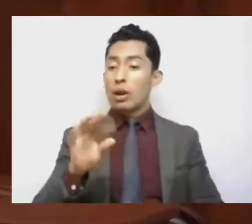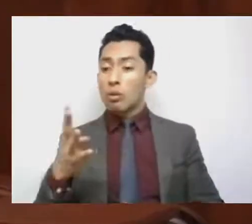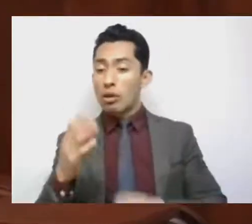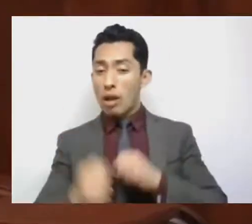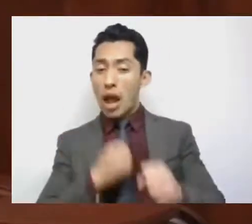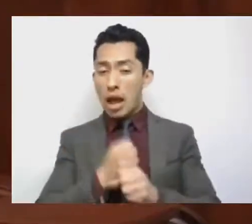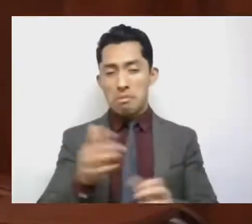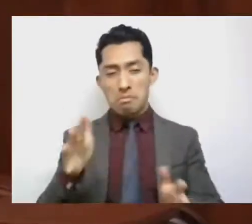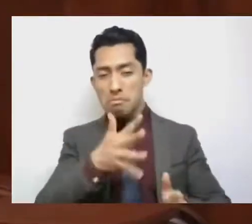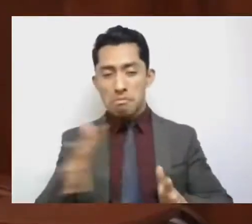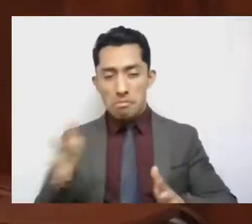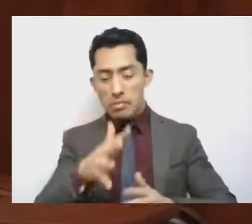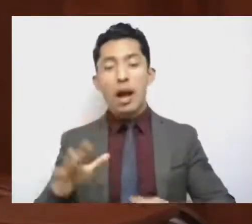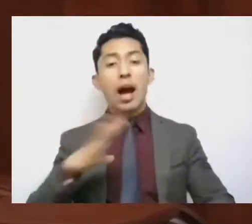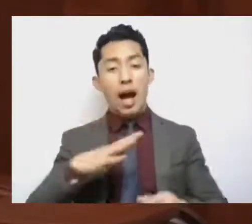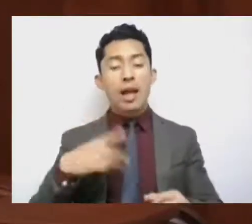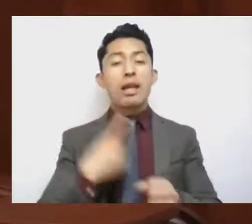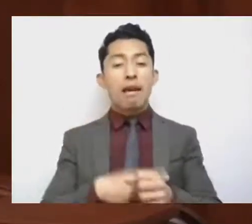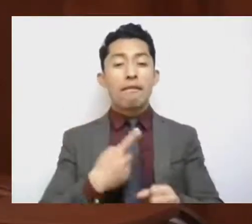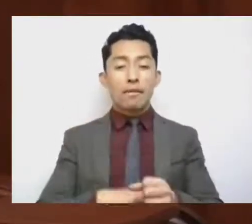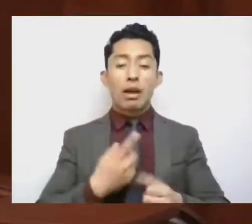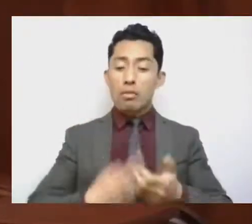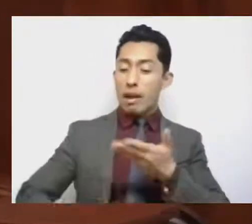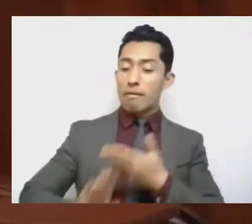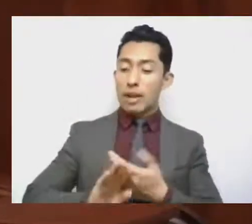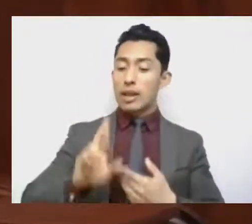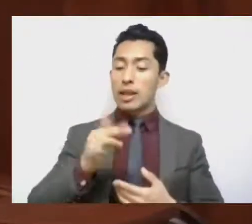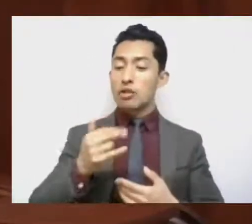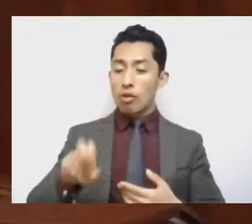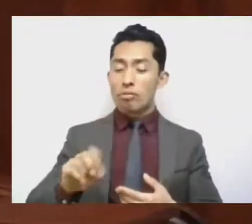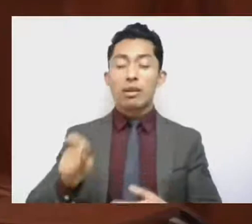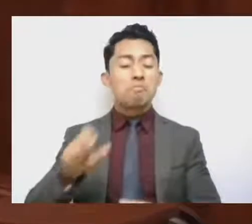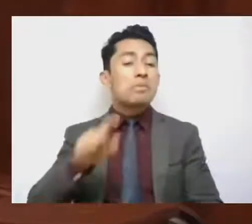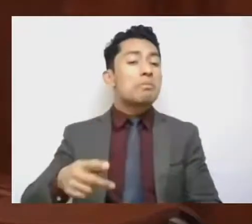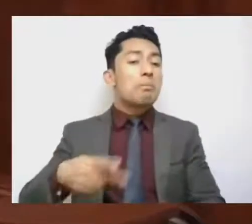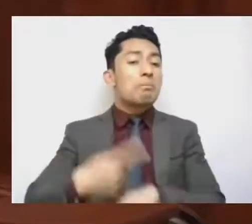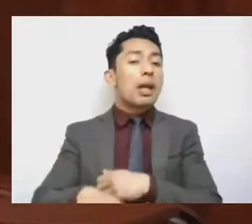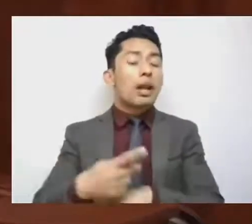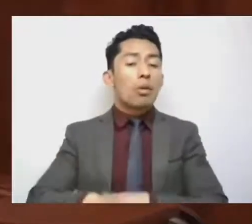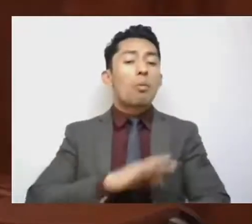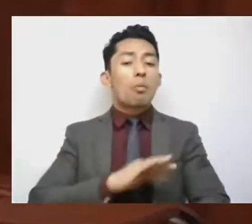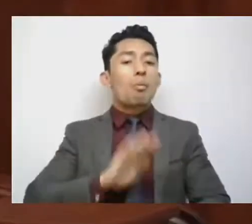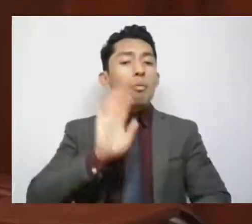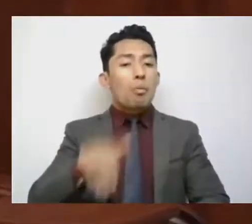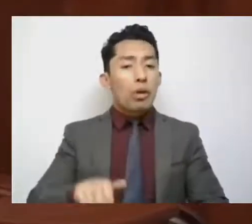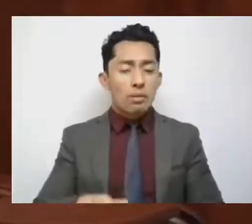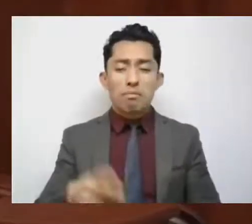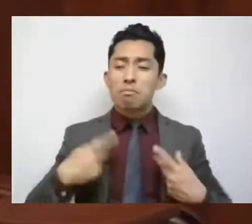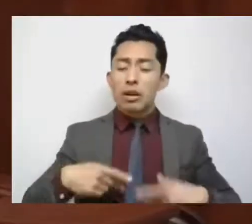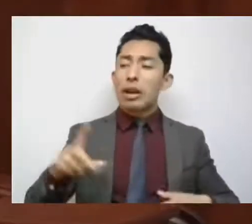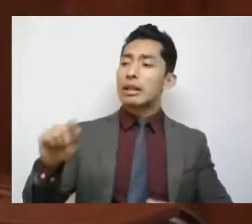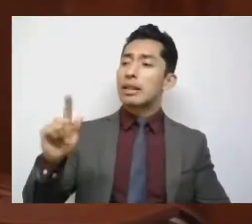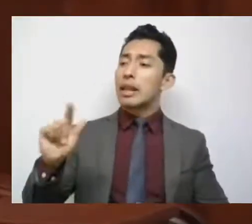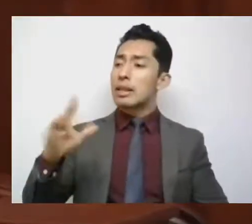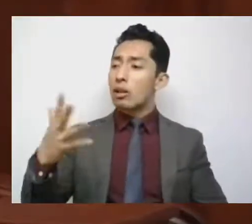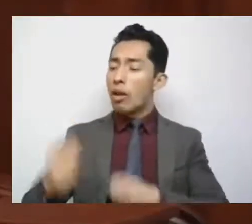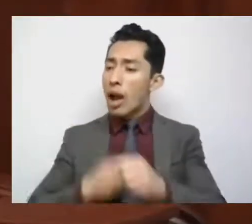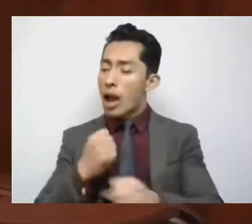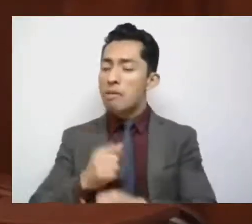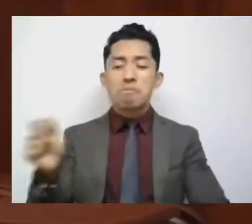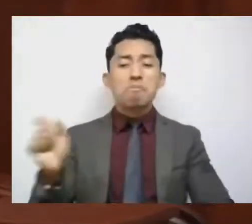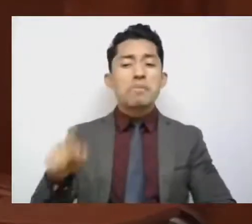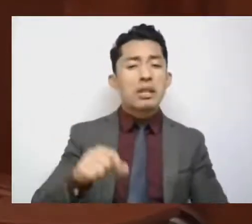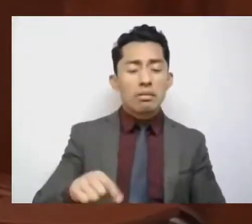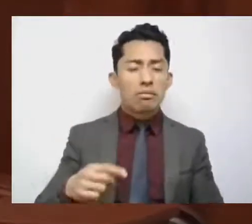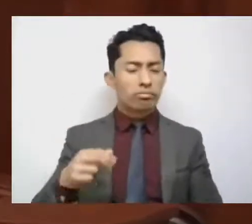edad que presenten daño renal tengan el mismo riesgo de muerte que una persona de 75 años y que poco más